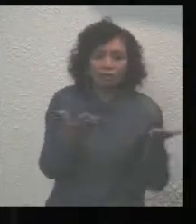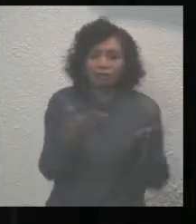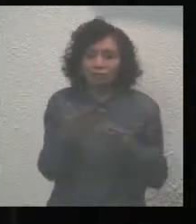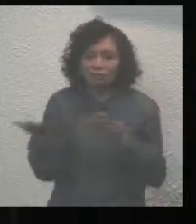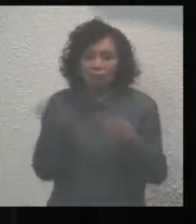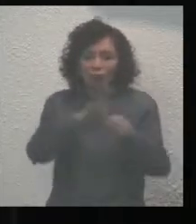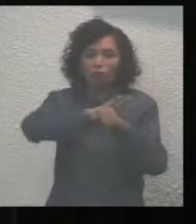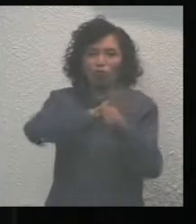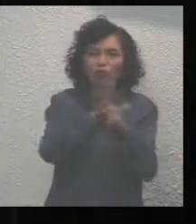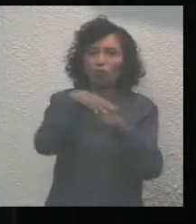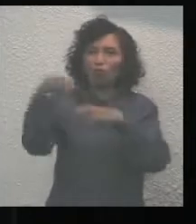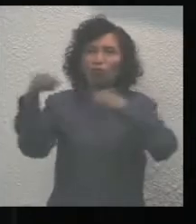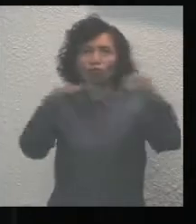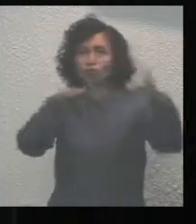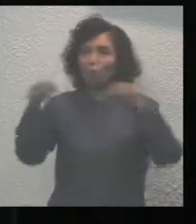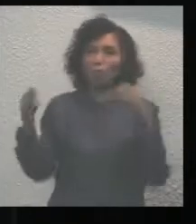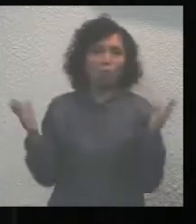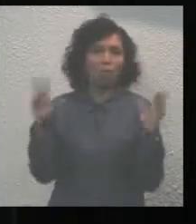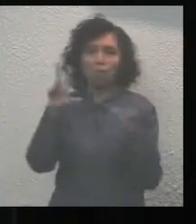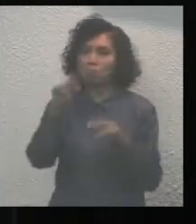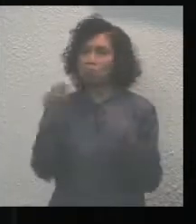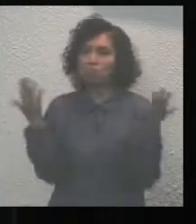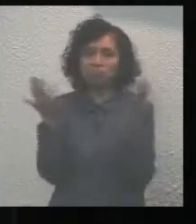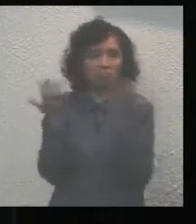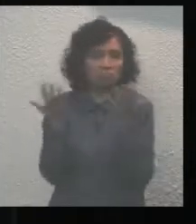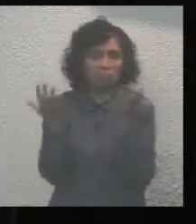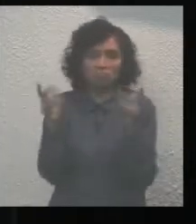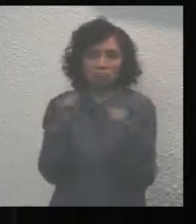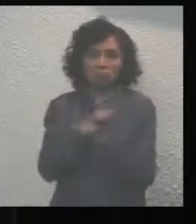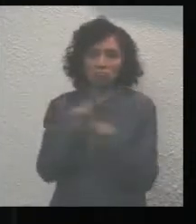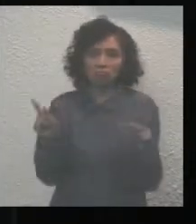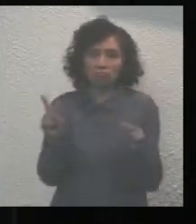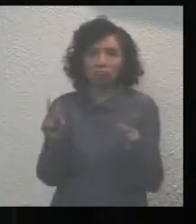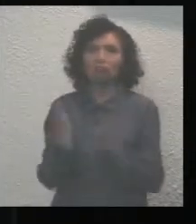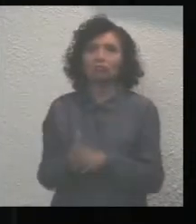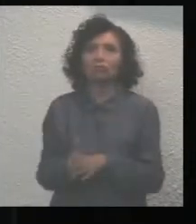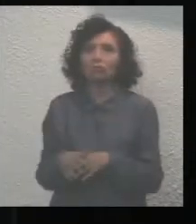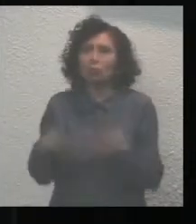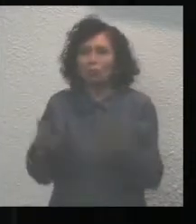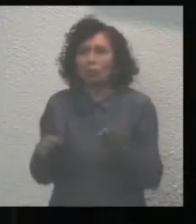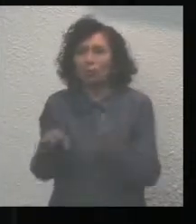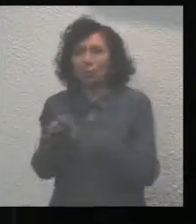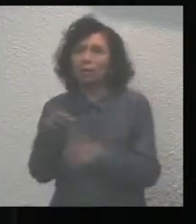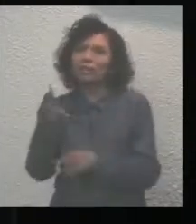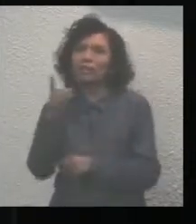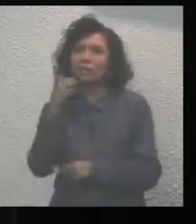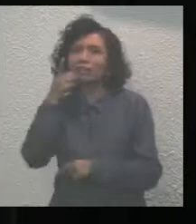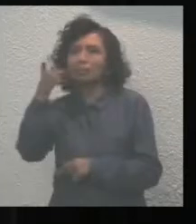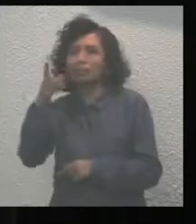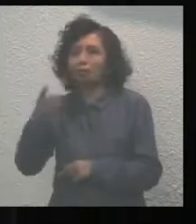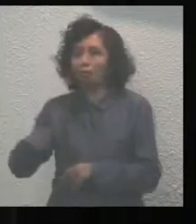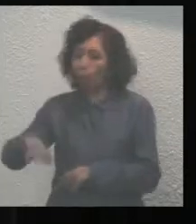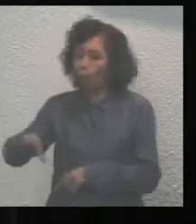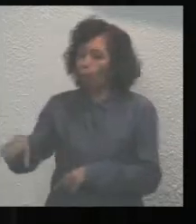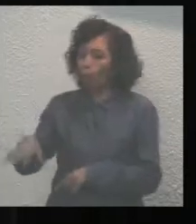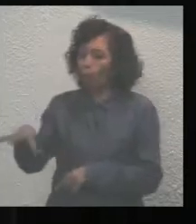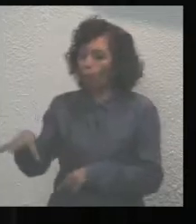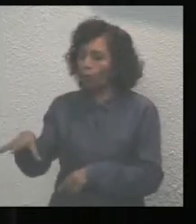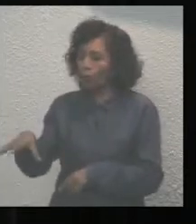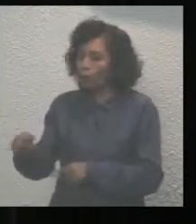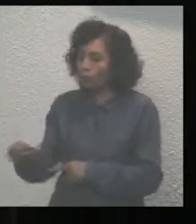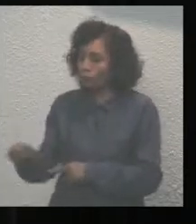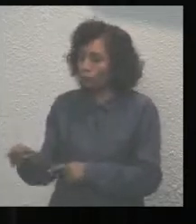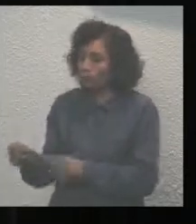la pandemia se activó, como bien dijo públicamente un ciudadano de la colonia de Solidaridad. Nos dejaron